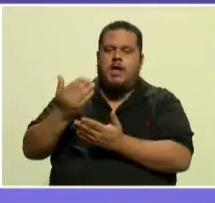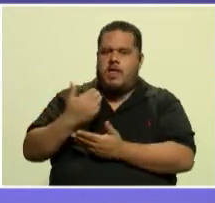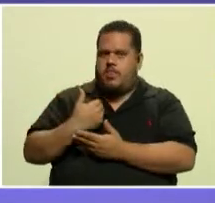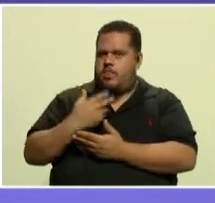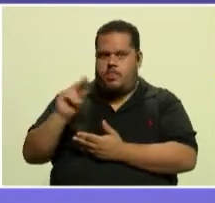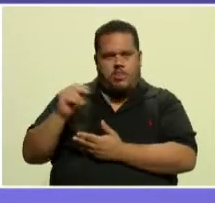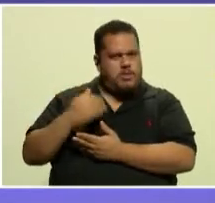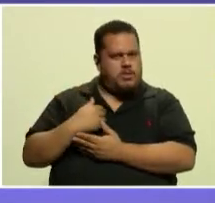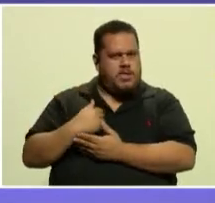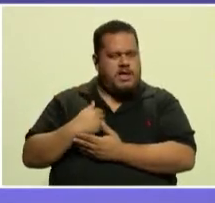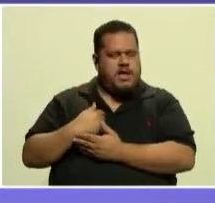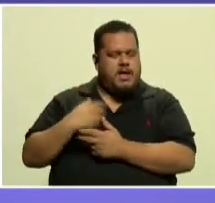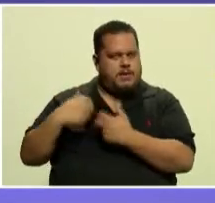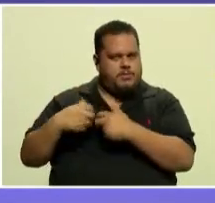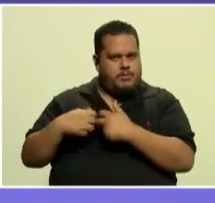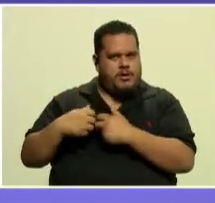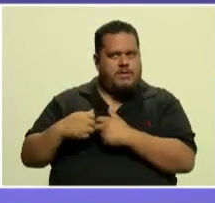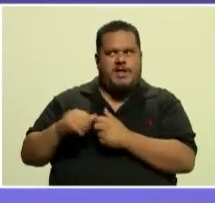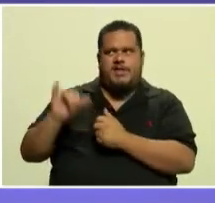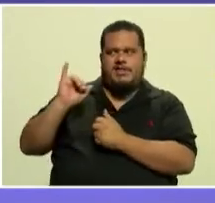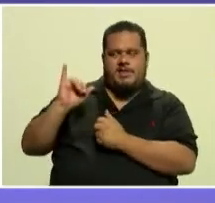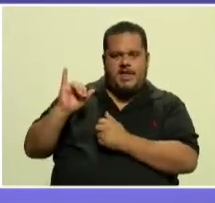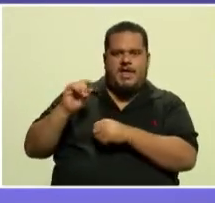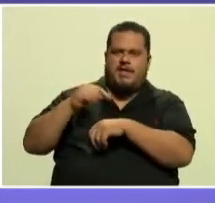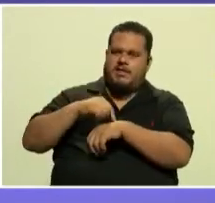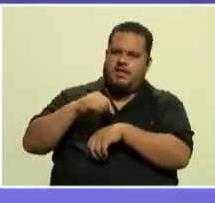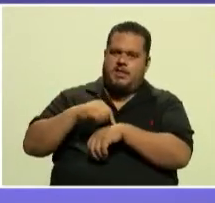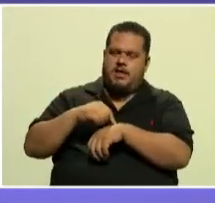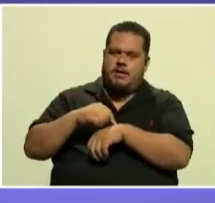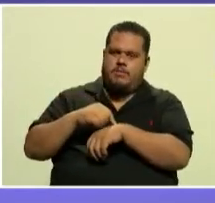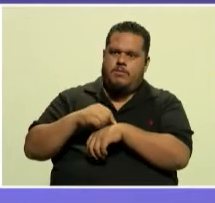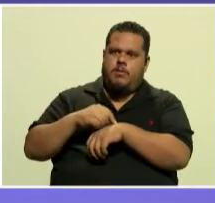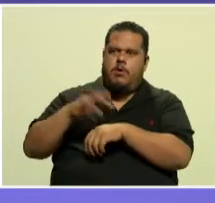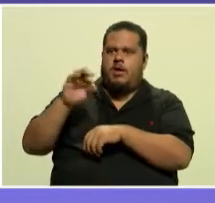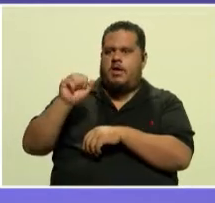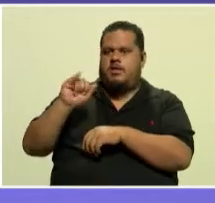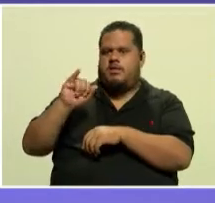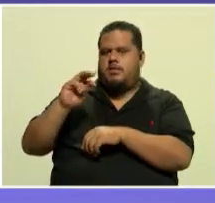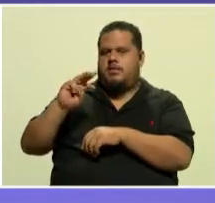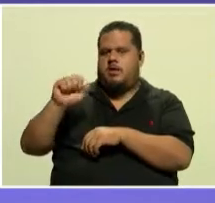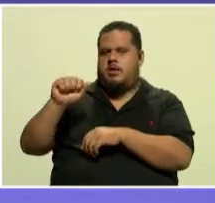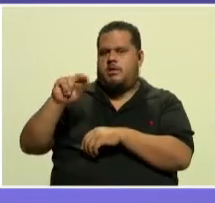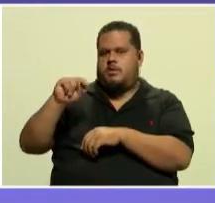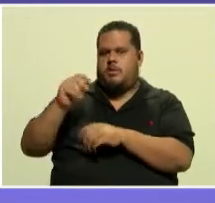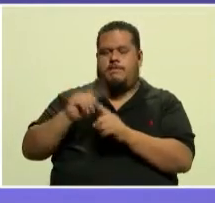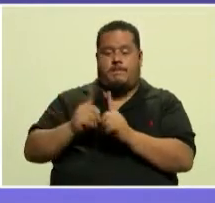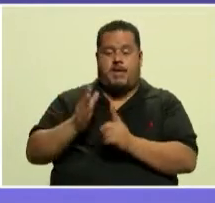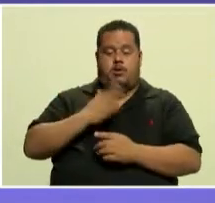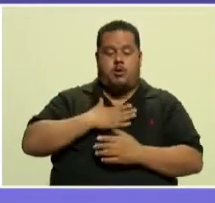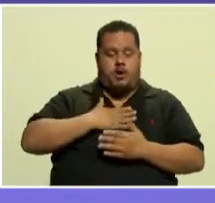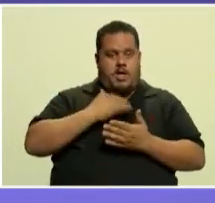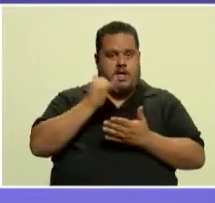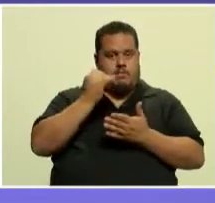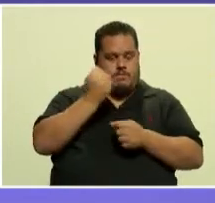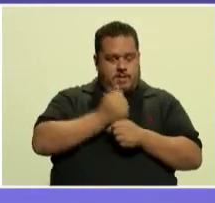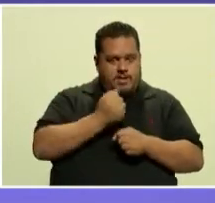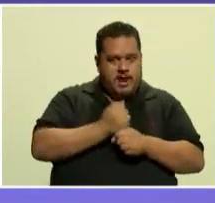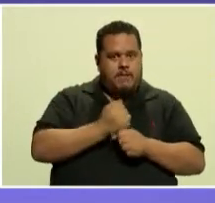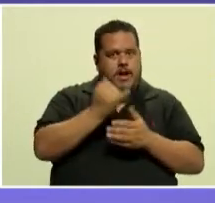que no tenga consecuencias de esa época en Taiwán. Entonces, pero en mi obra